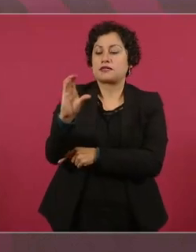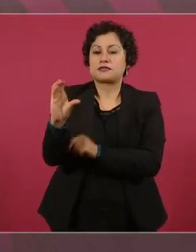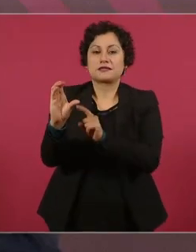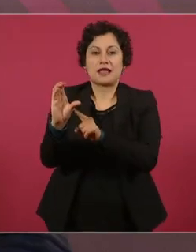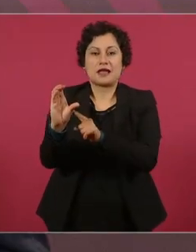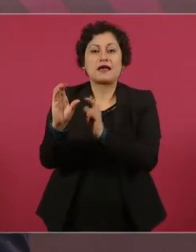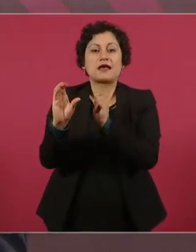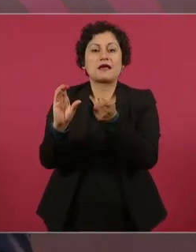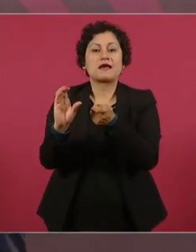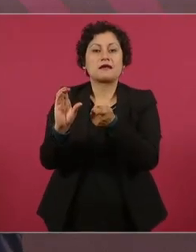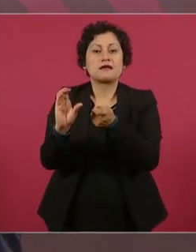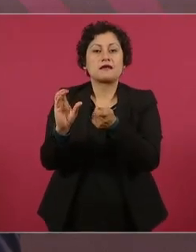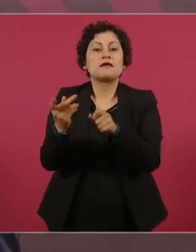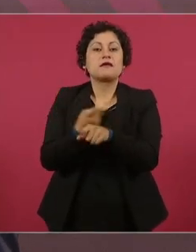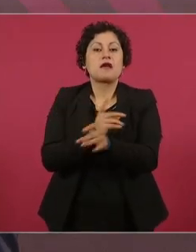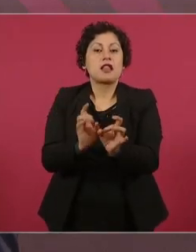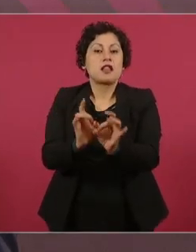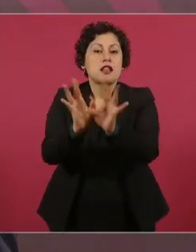guarderías.